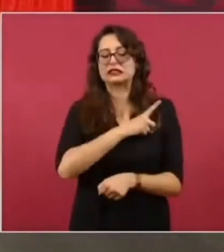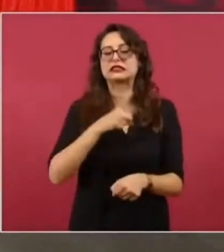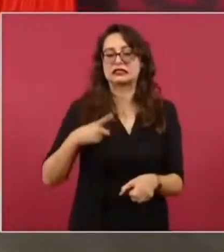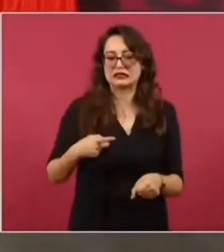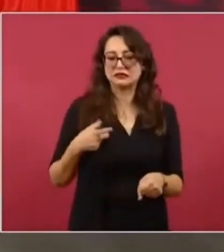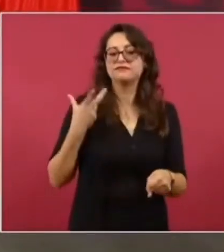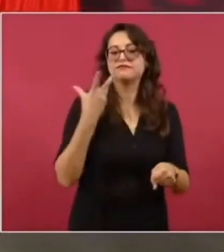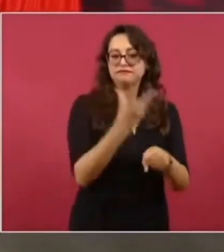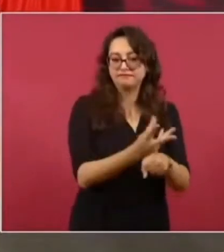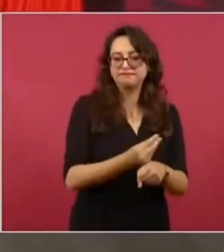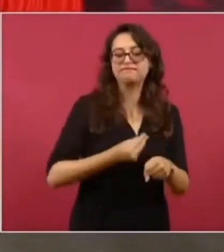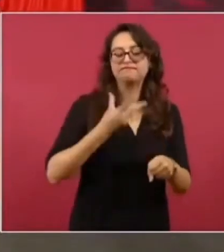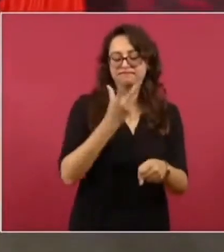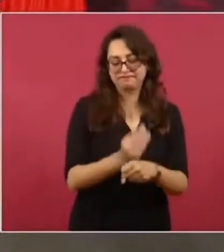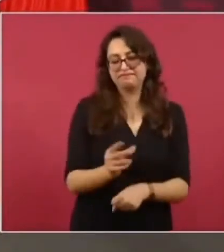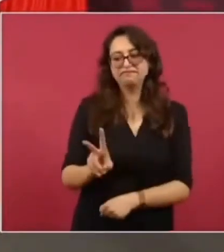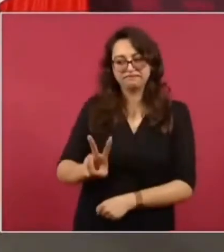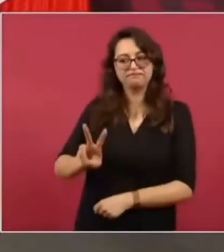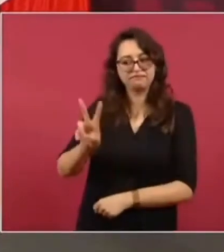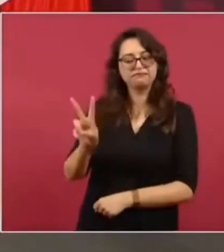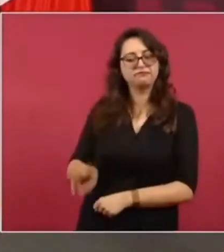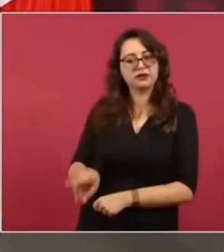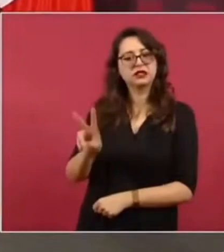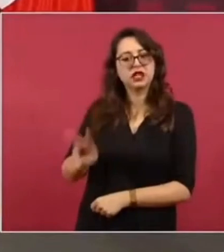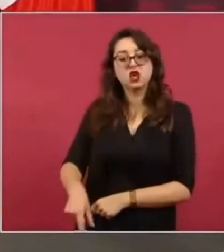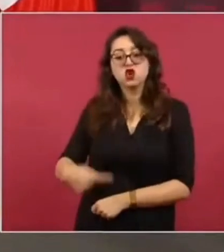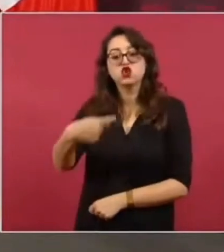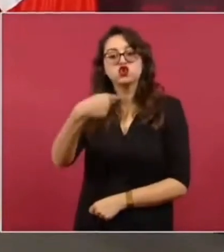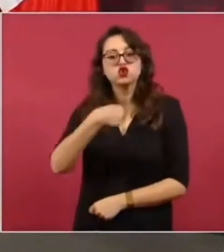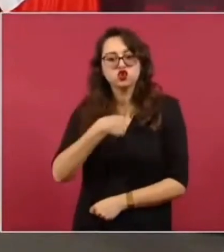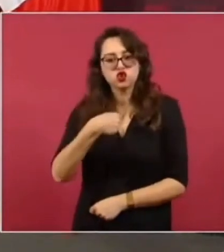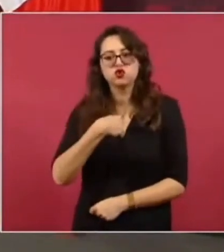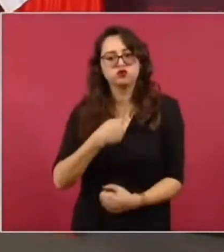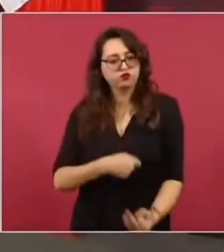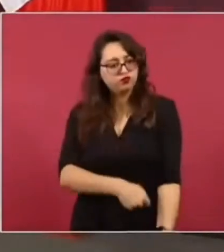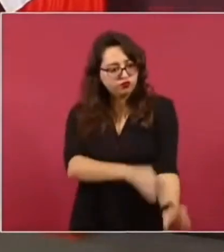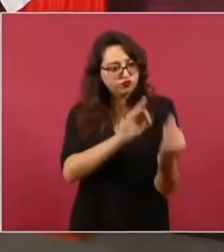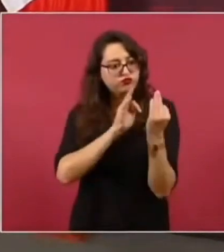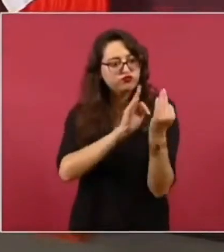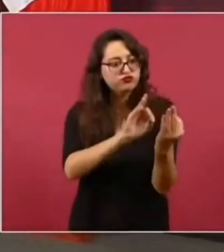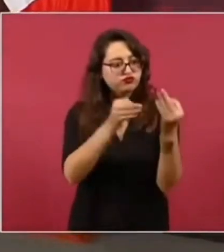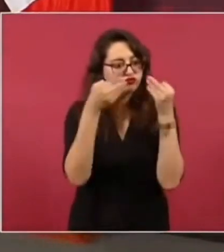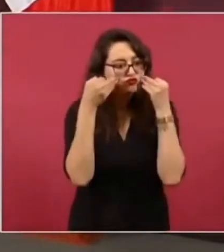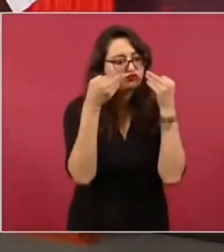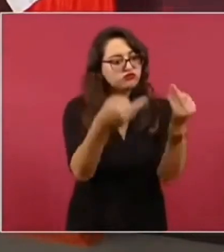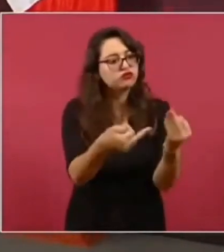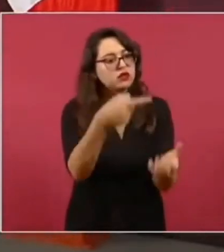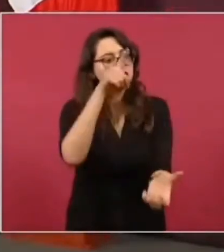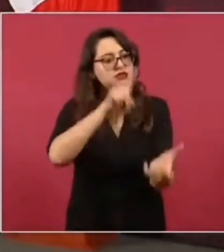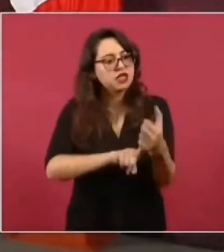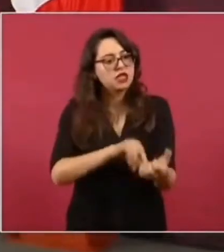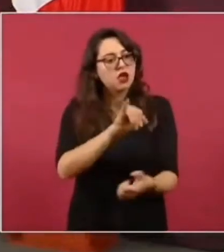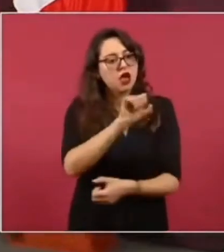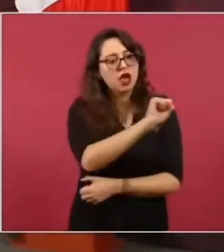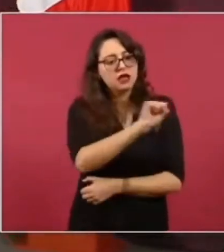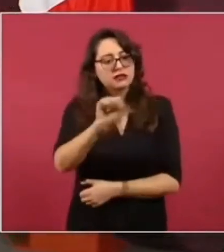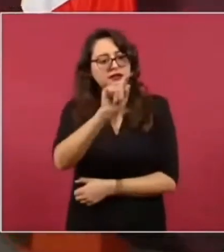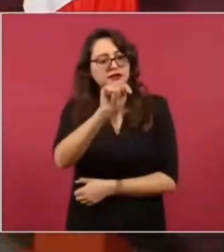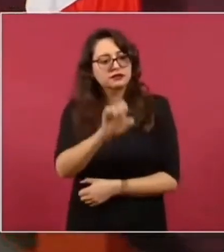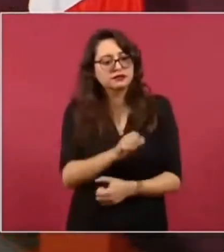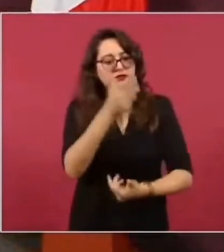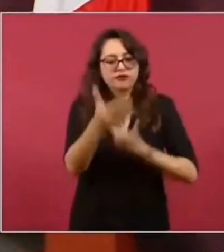atendiendo esta demanda para que mejoren los servicios